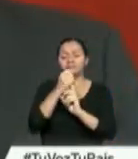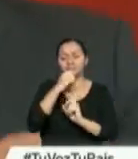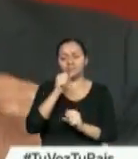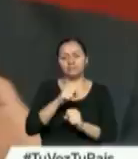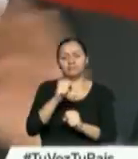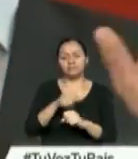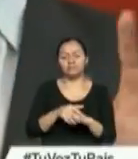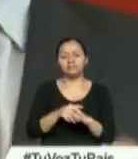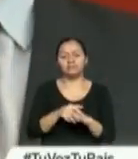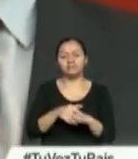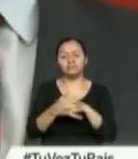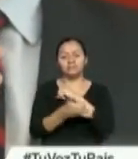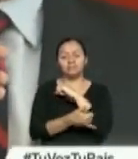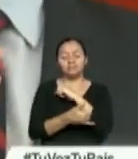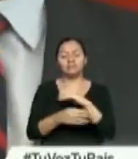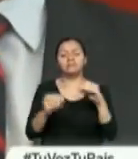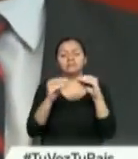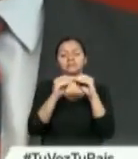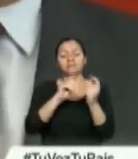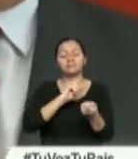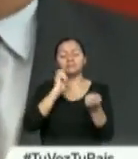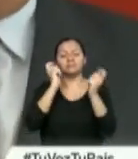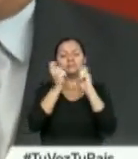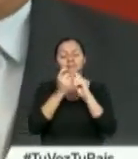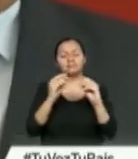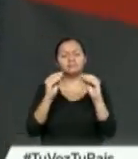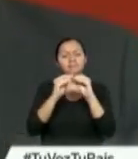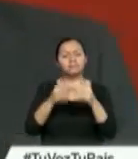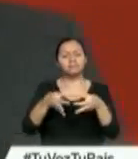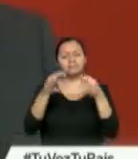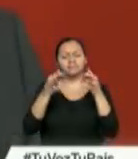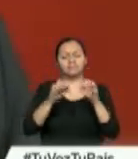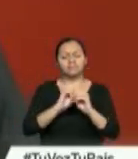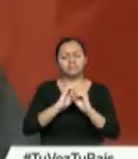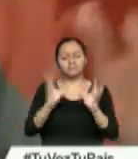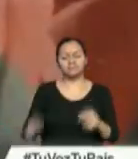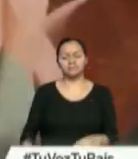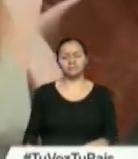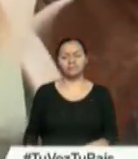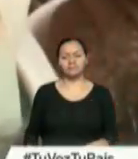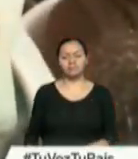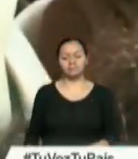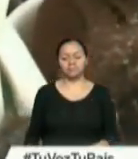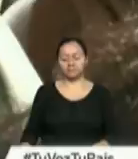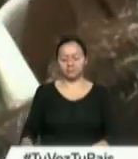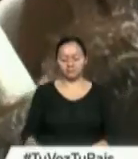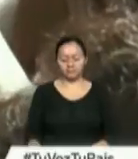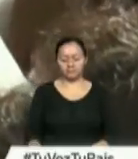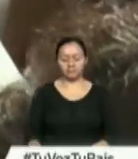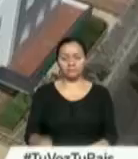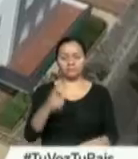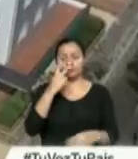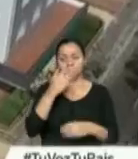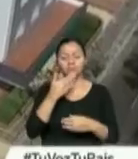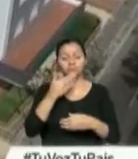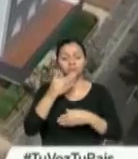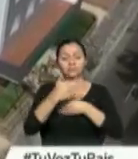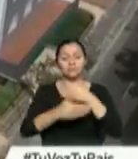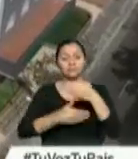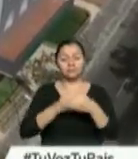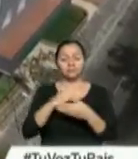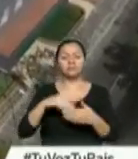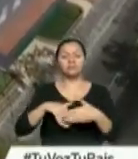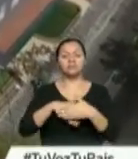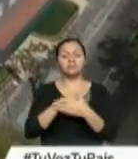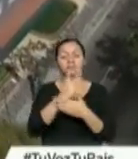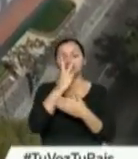compañero. Y el país ha cambiado en forma definitiva. Y lo vemos en cada paso que damos. Este moderno